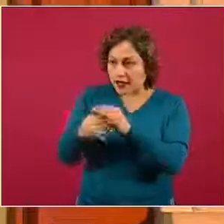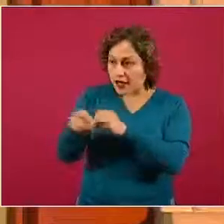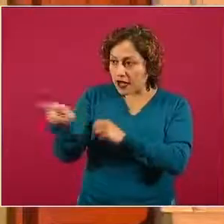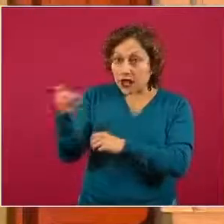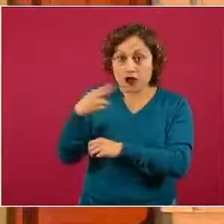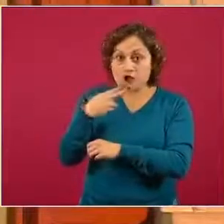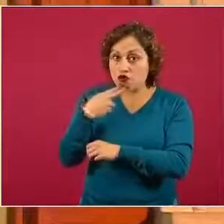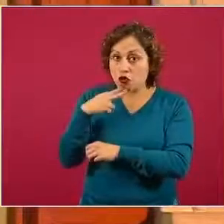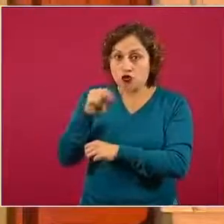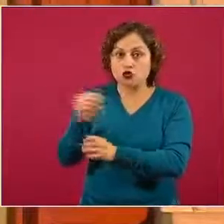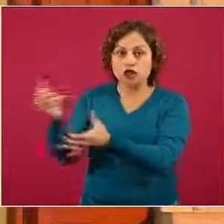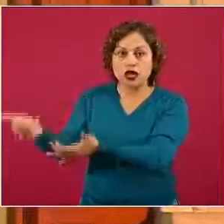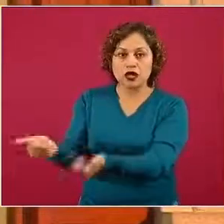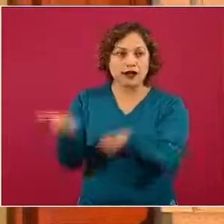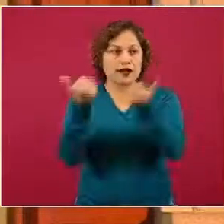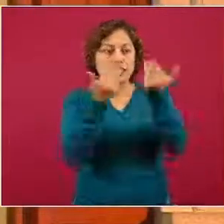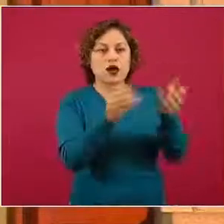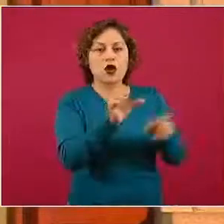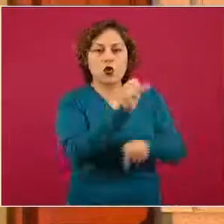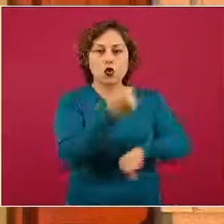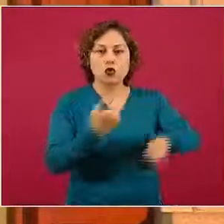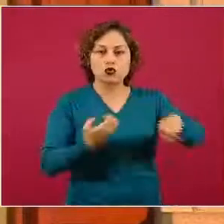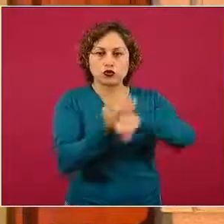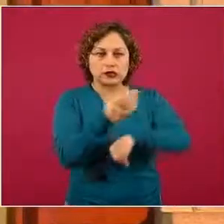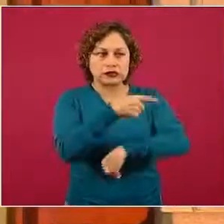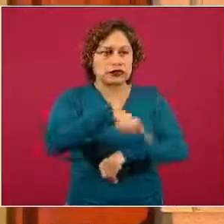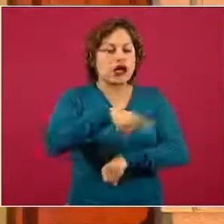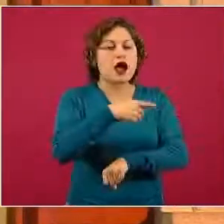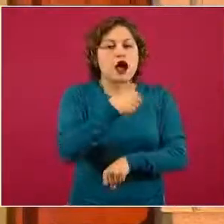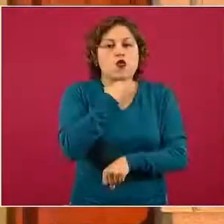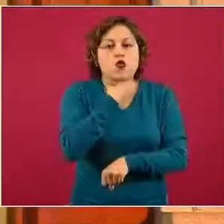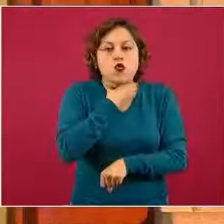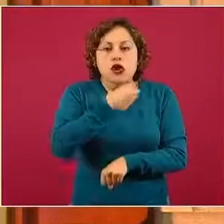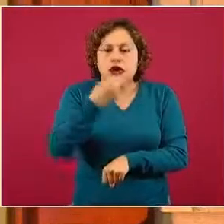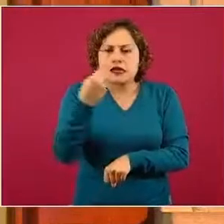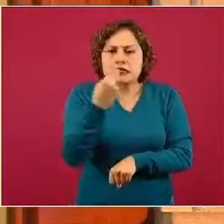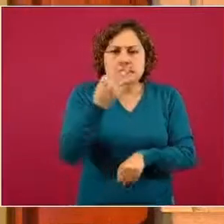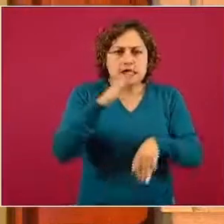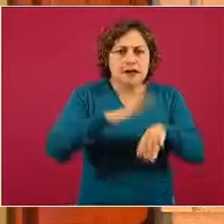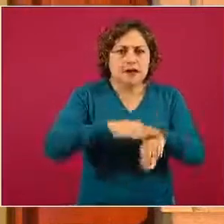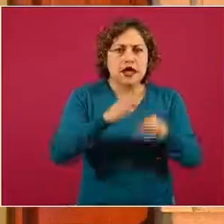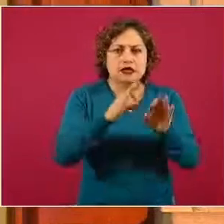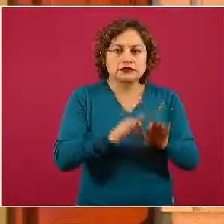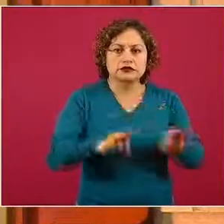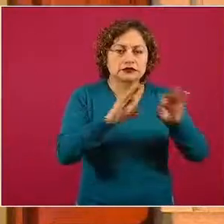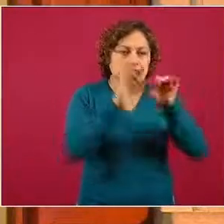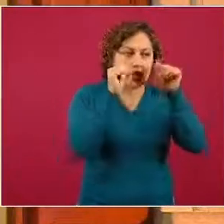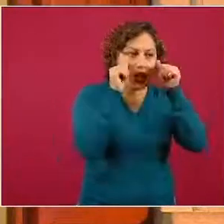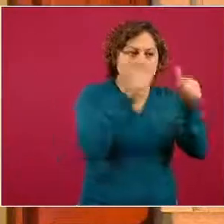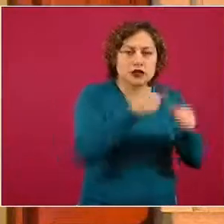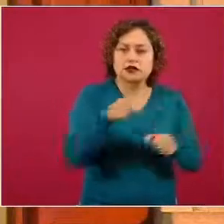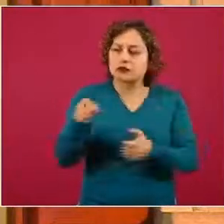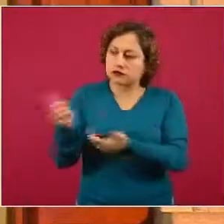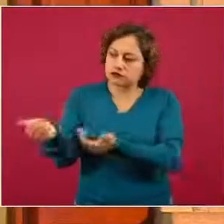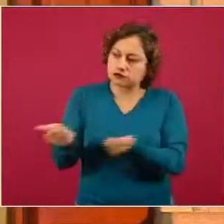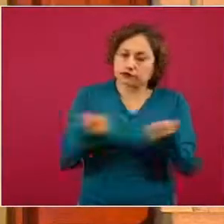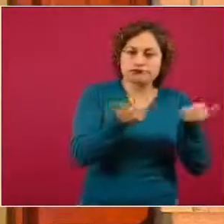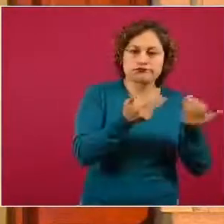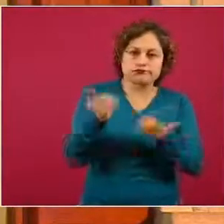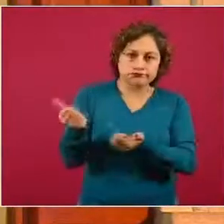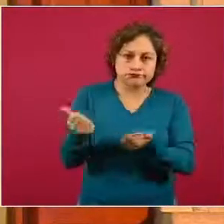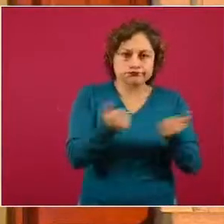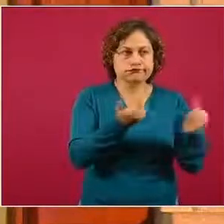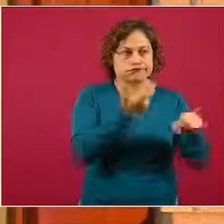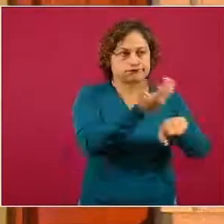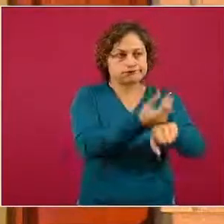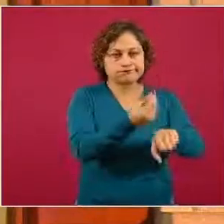contribuir a que las capacidades de las entidades que están teniendo mayores niveles de ocupación pues puedan continuar con una reconversión